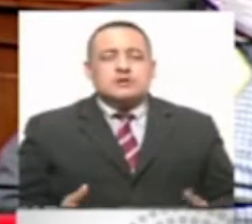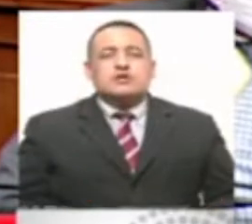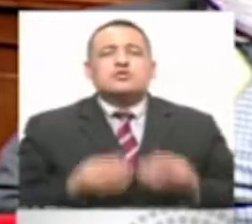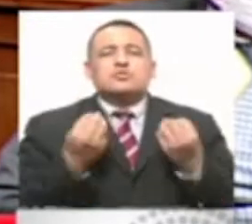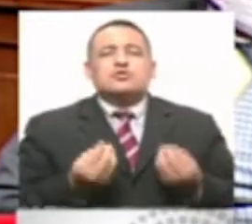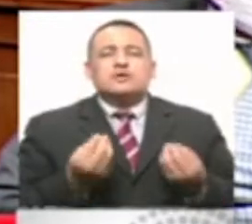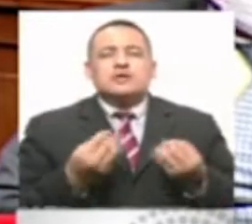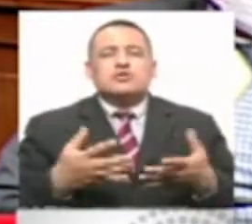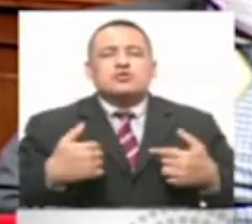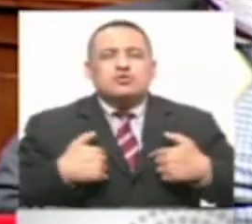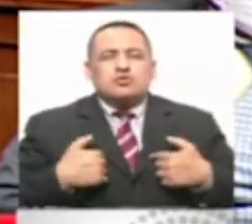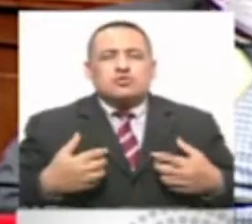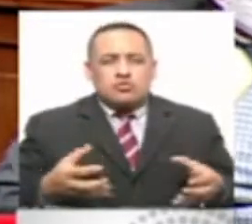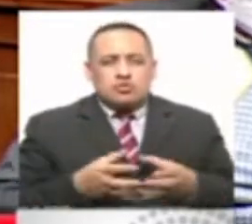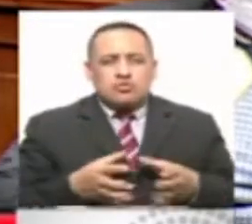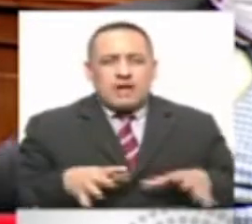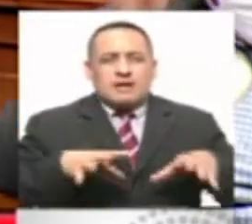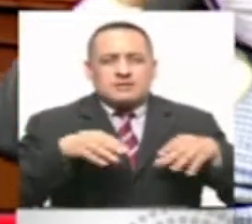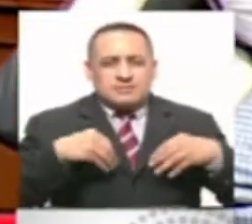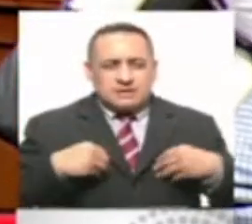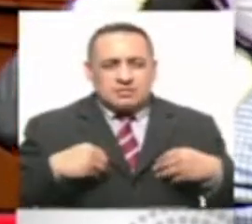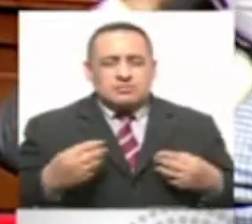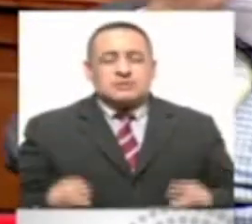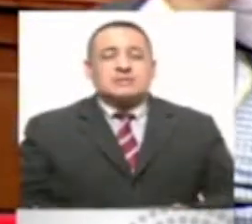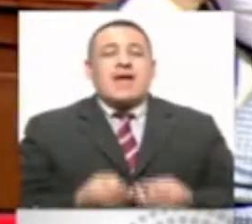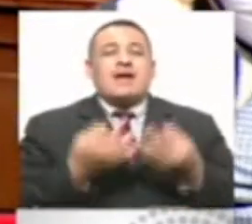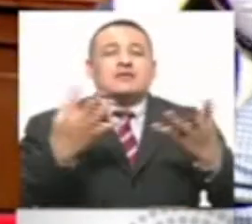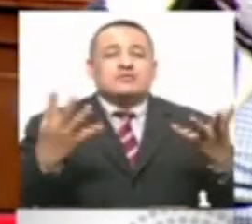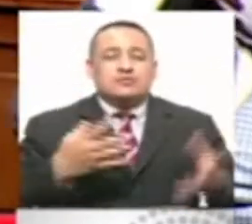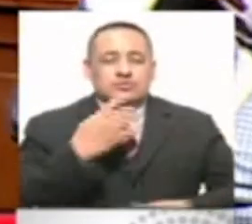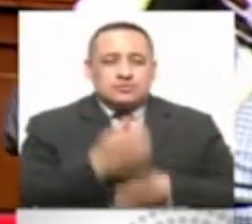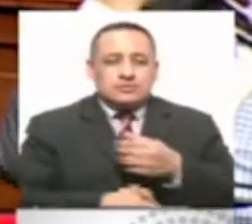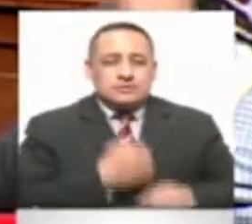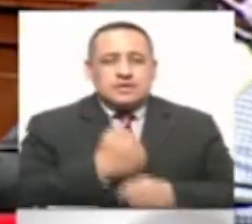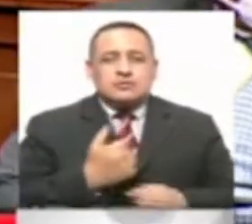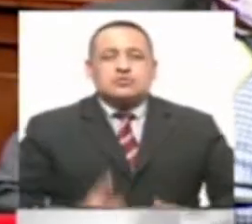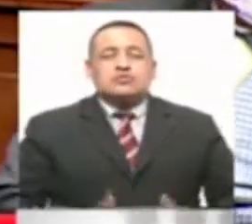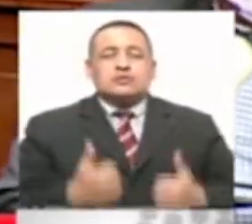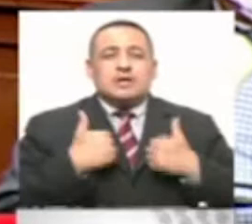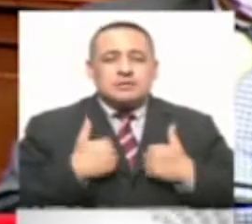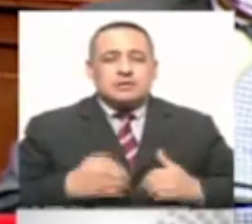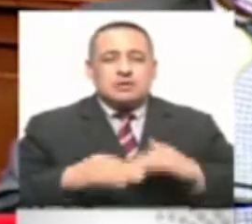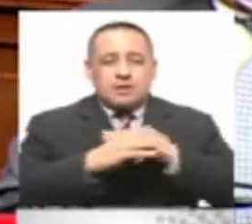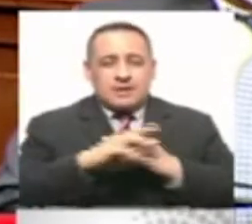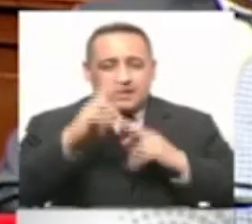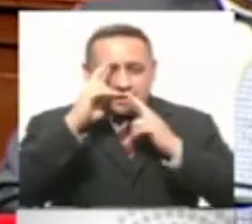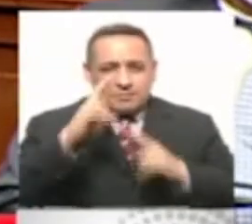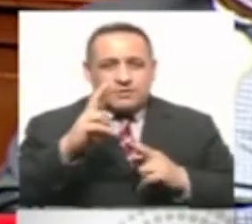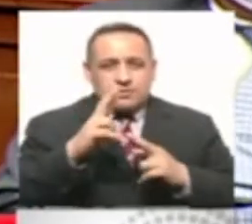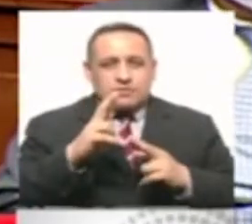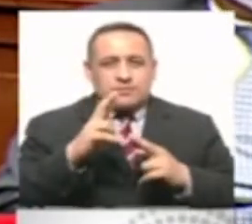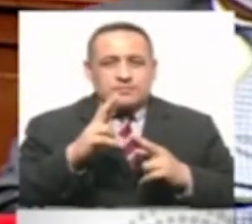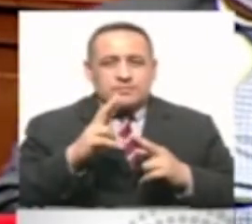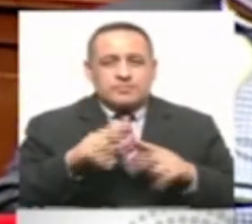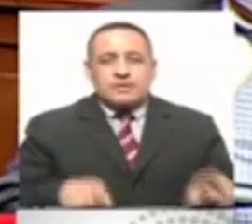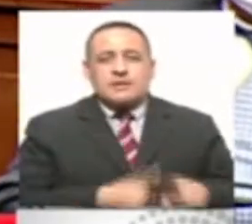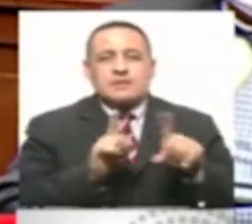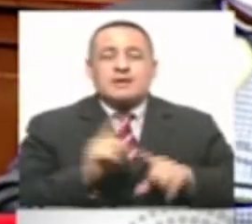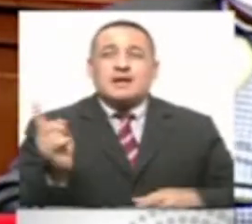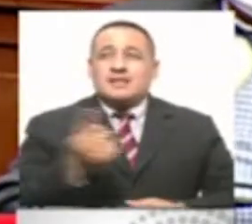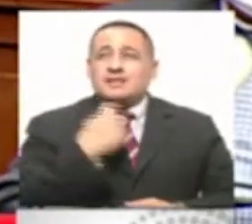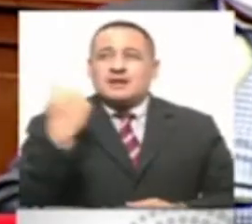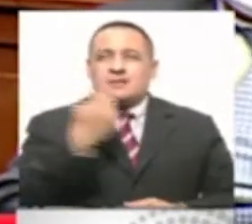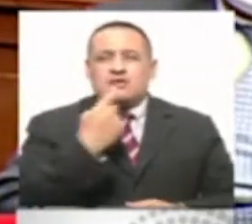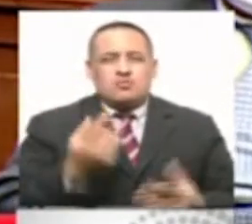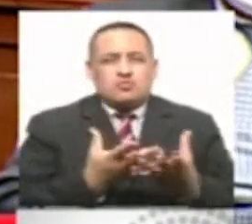¿Por qué hemos permitido tantos años de una vida democrática que se ha generalizado la